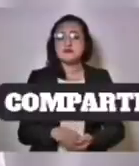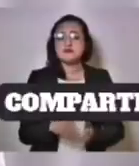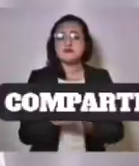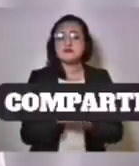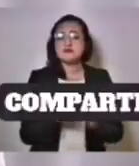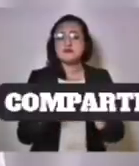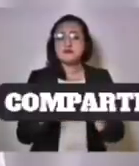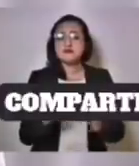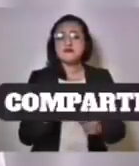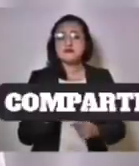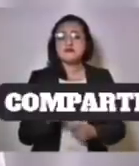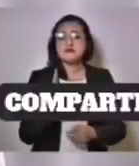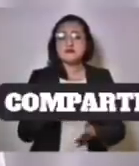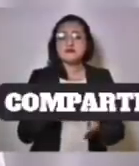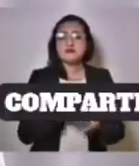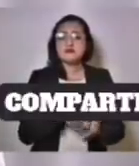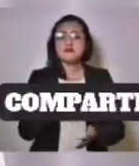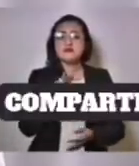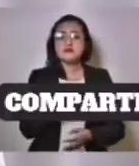escolar